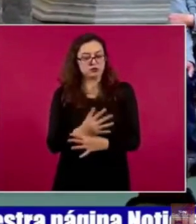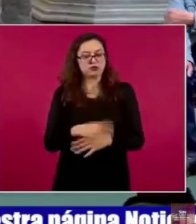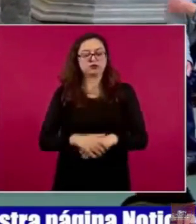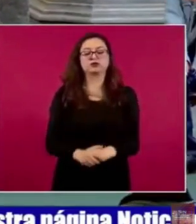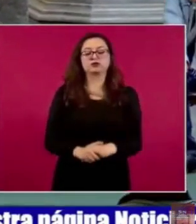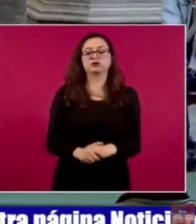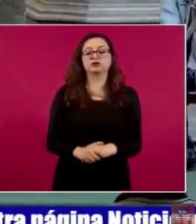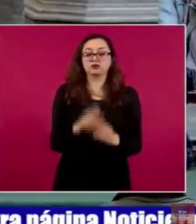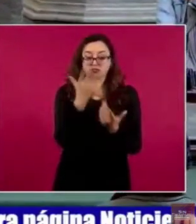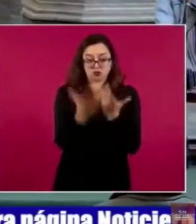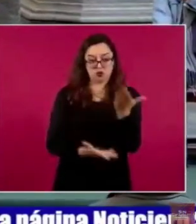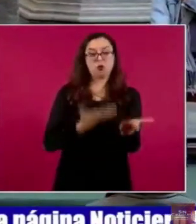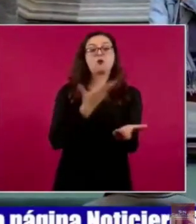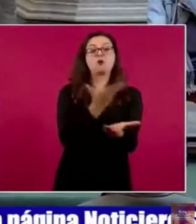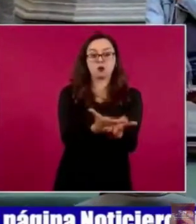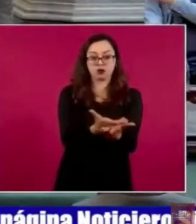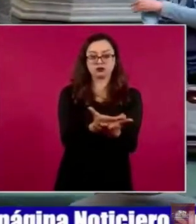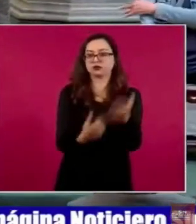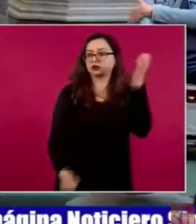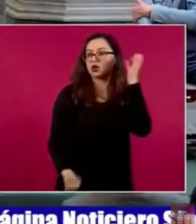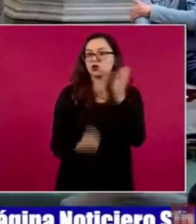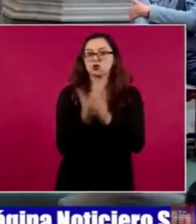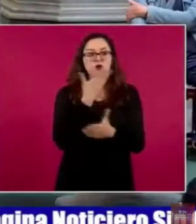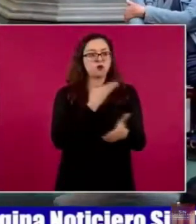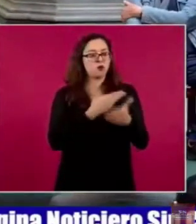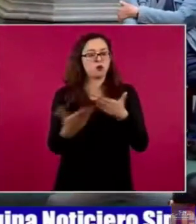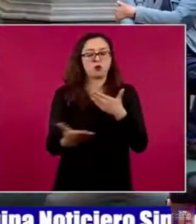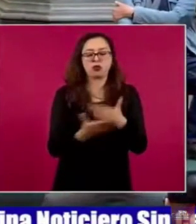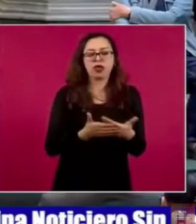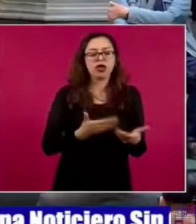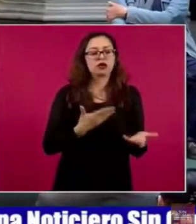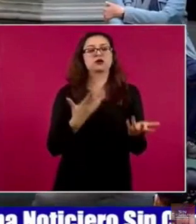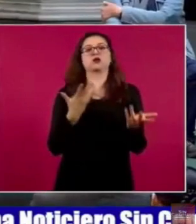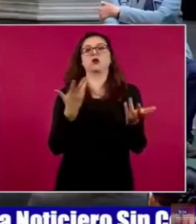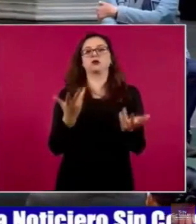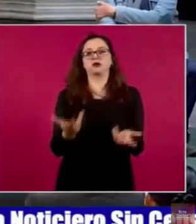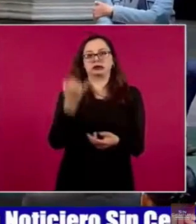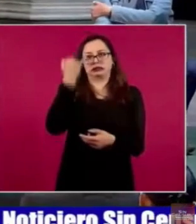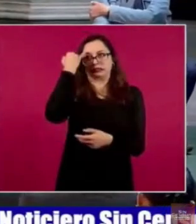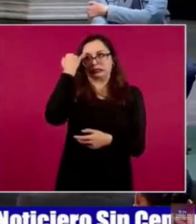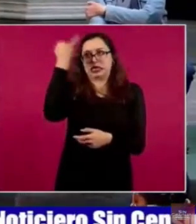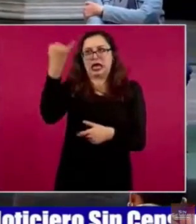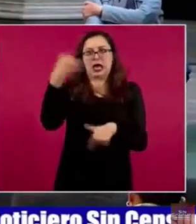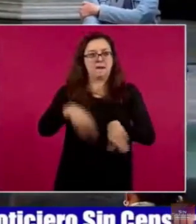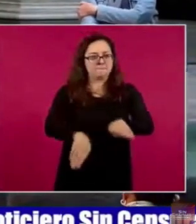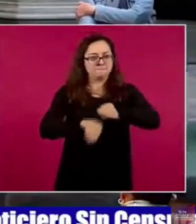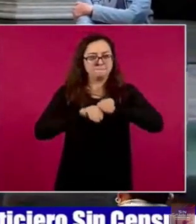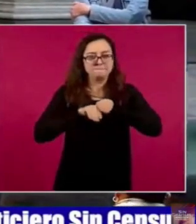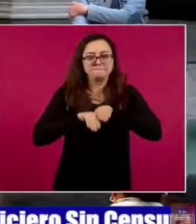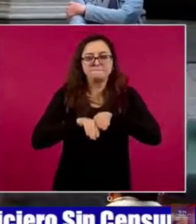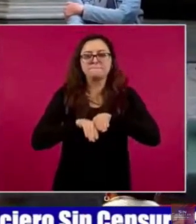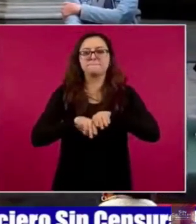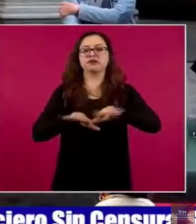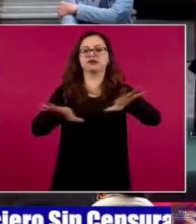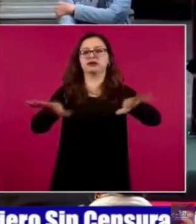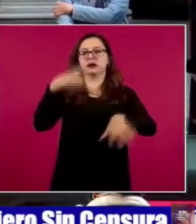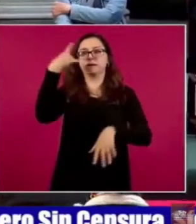propositivo, innovador y de inspiración